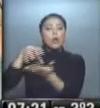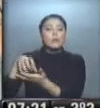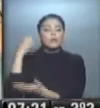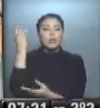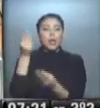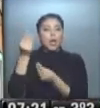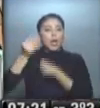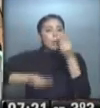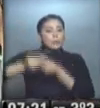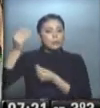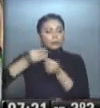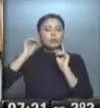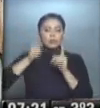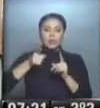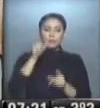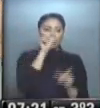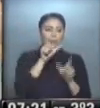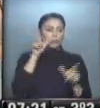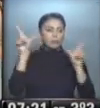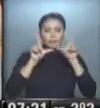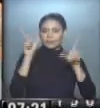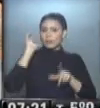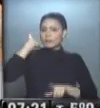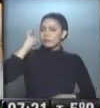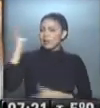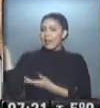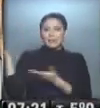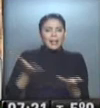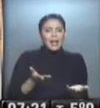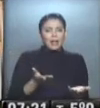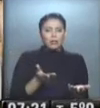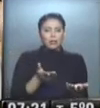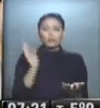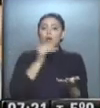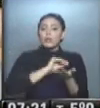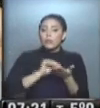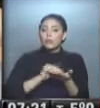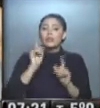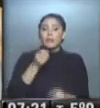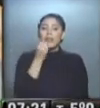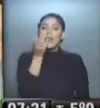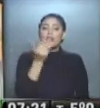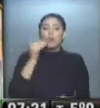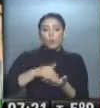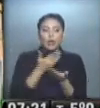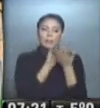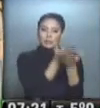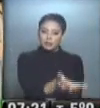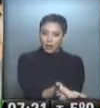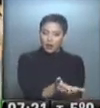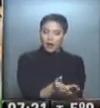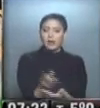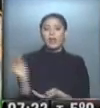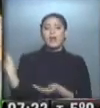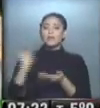hacen con versión taquigráfica con presencia de medios con presencia de invitados los diputados presentamos declaraciones juradas los diputados